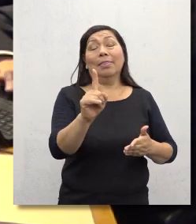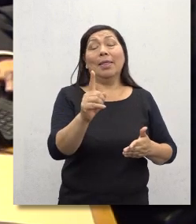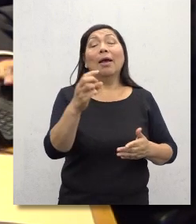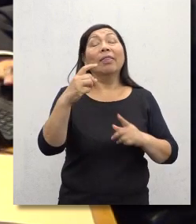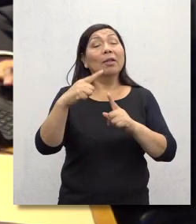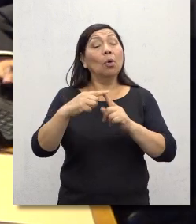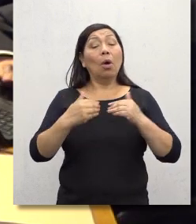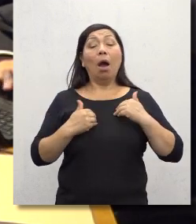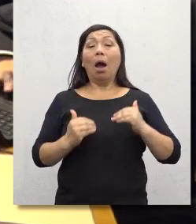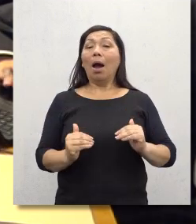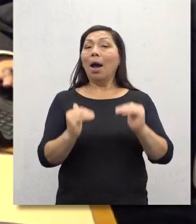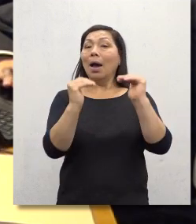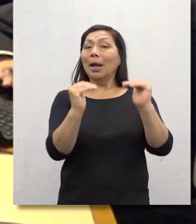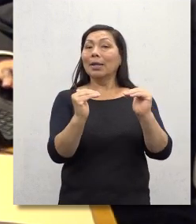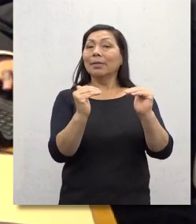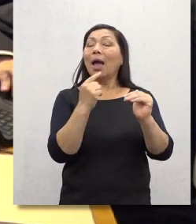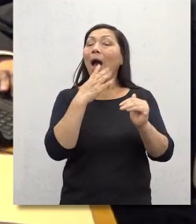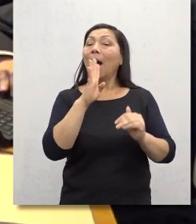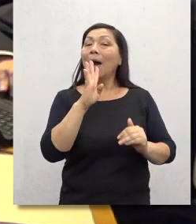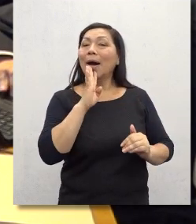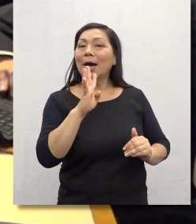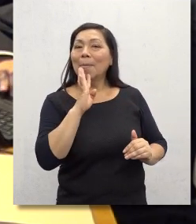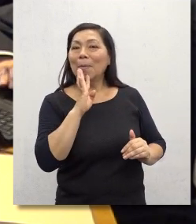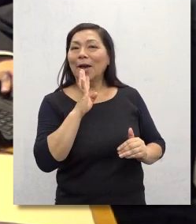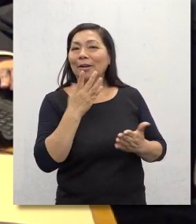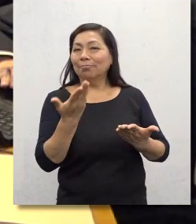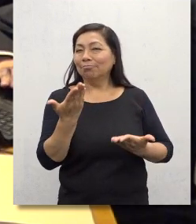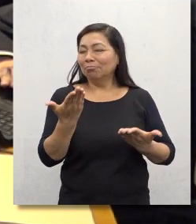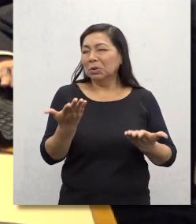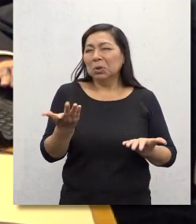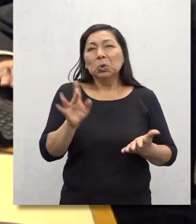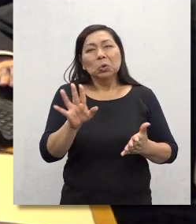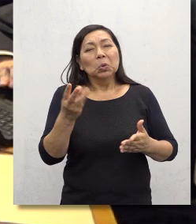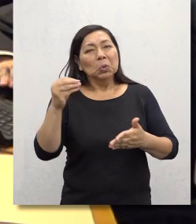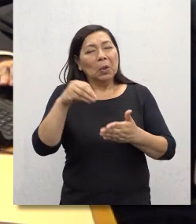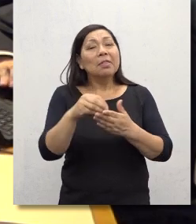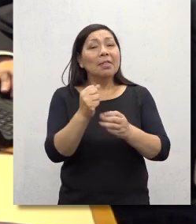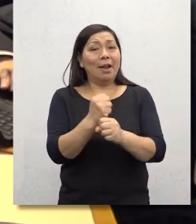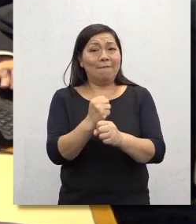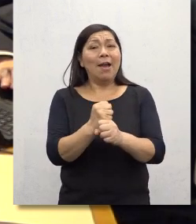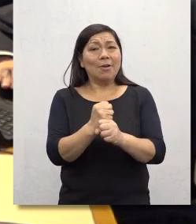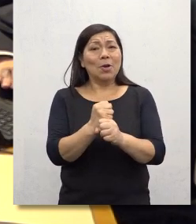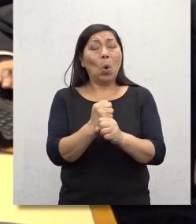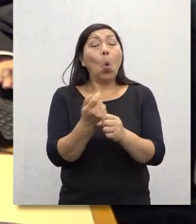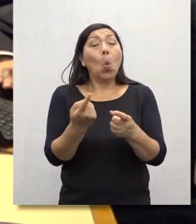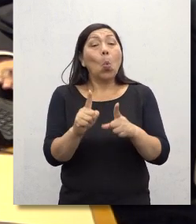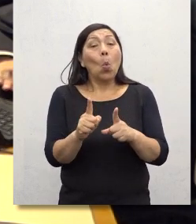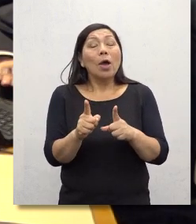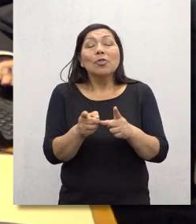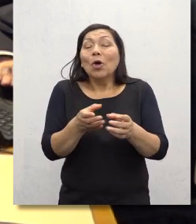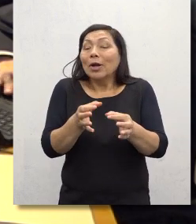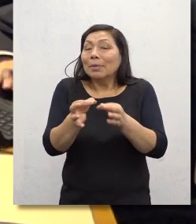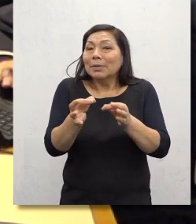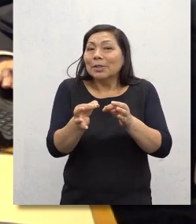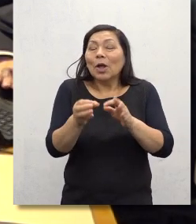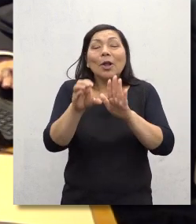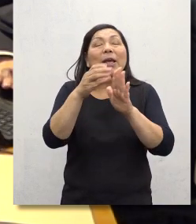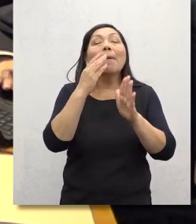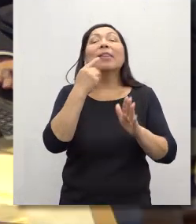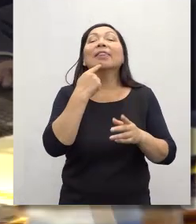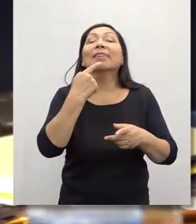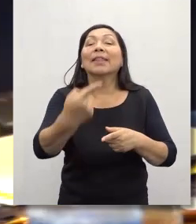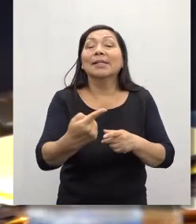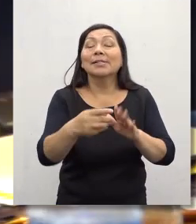magistrado alturadamente expresará en su posición colegiada en cuanto a la interpretación de la